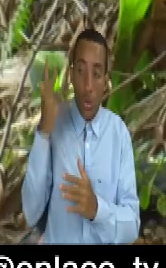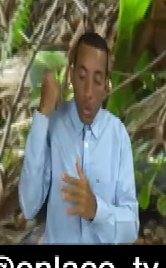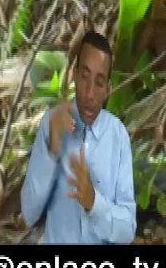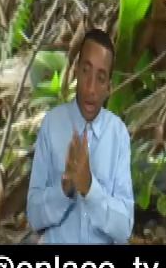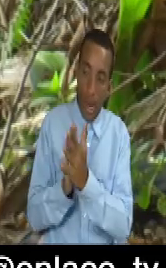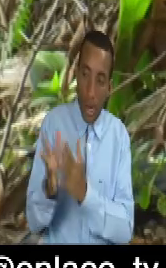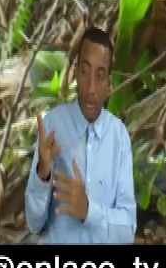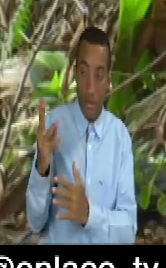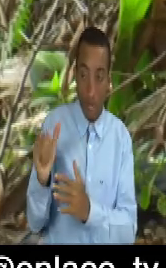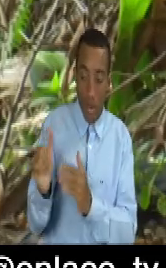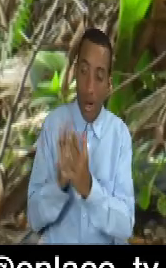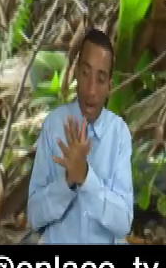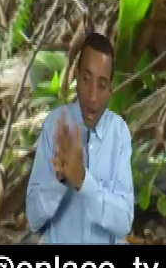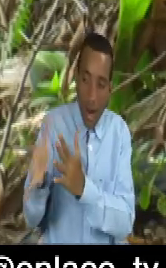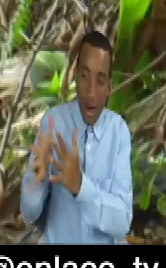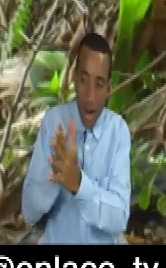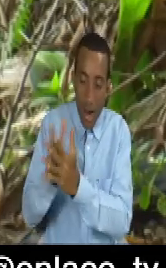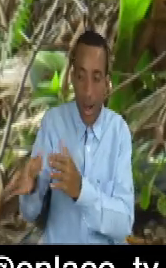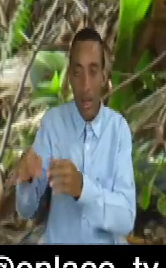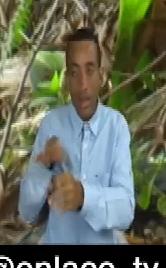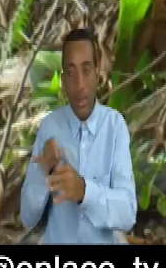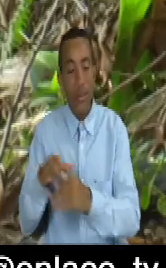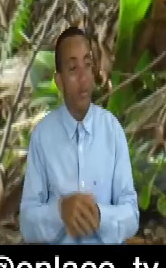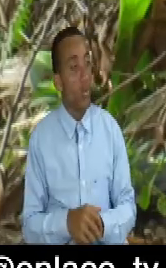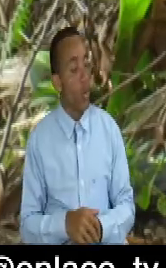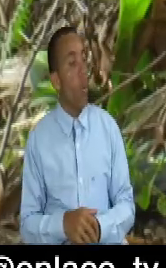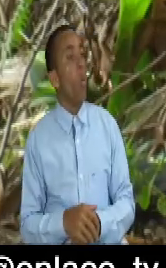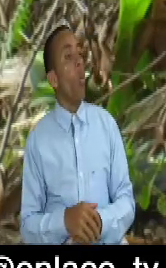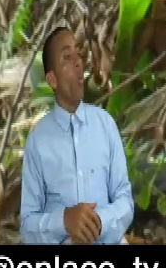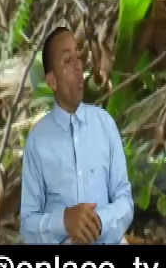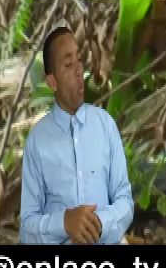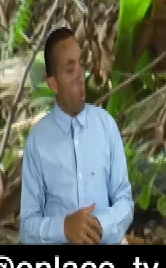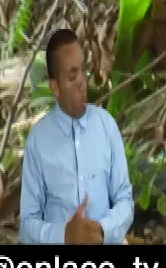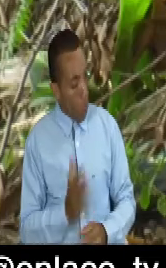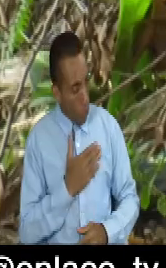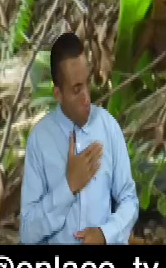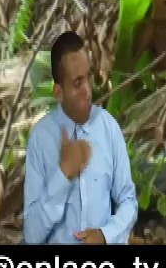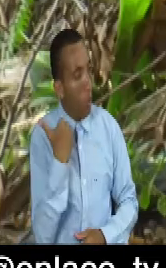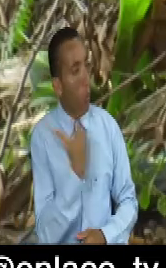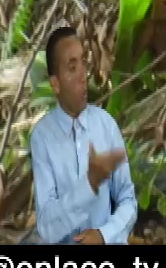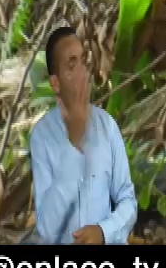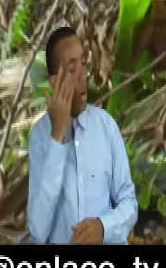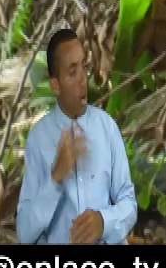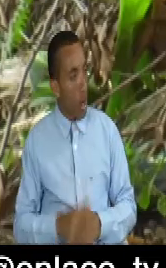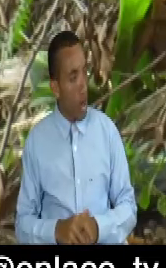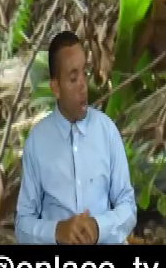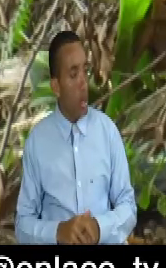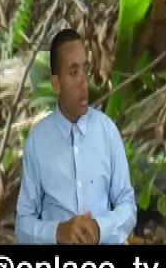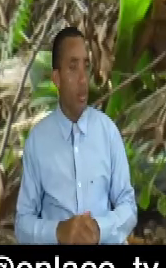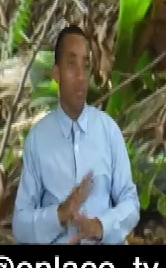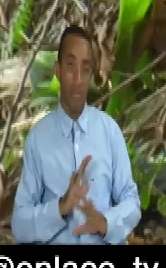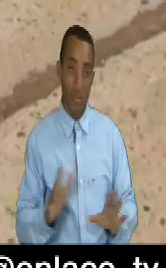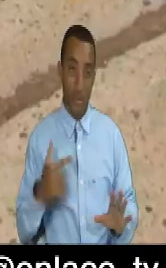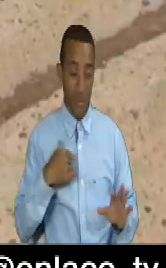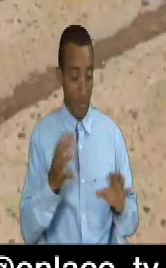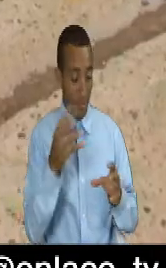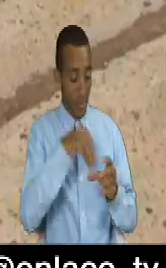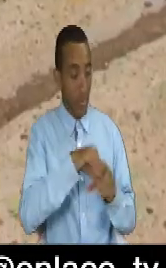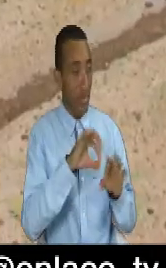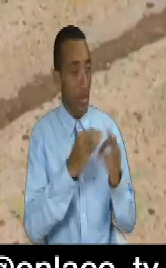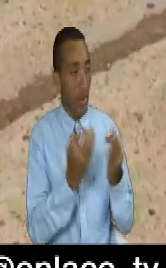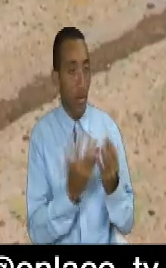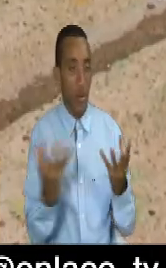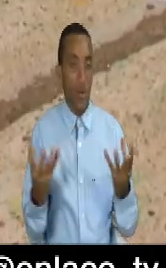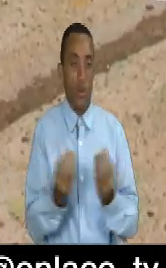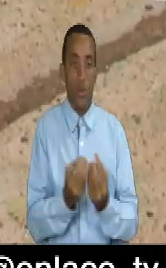animales, admiran mucho el trabajo que estamos desarrollando, no solamente yo como miembro de la familia, sino todo el grupo de